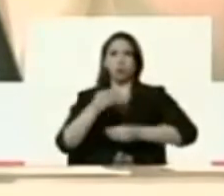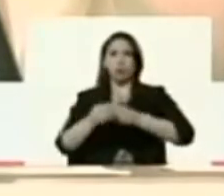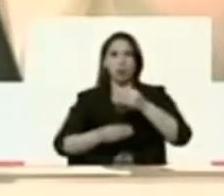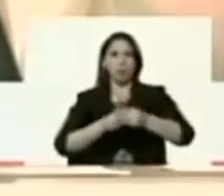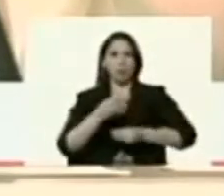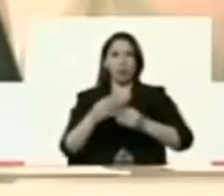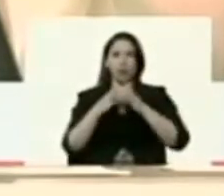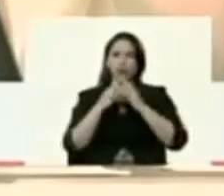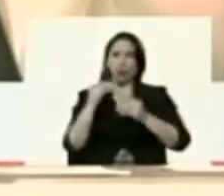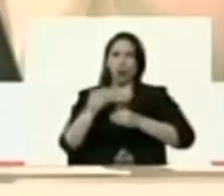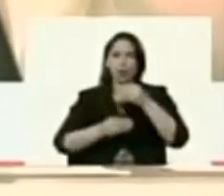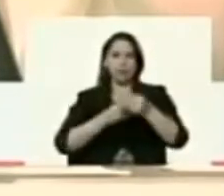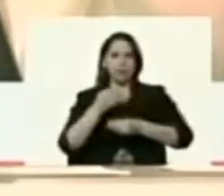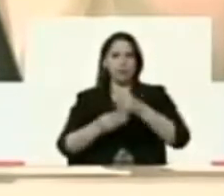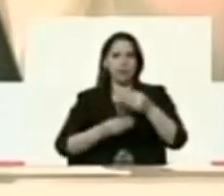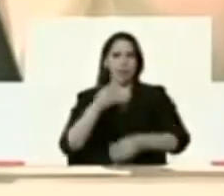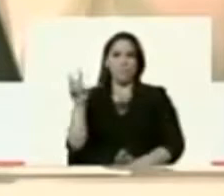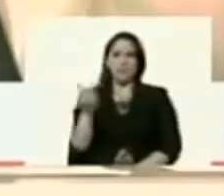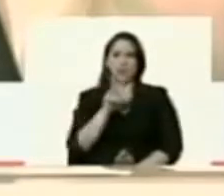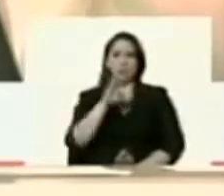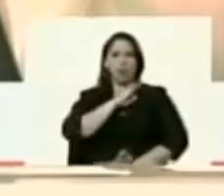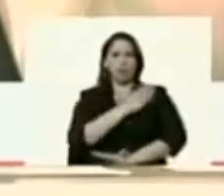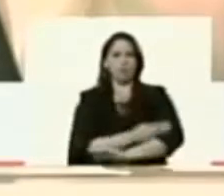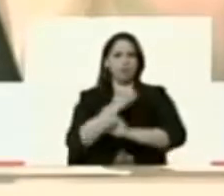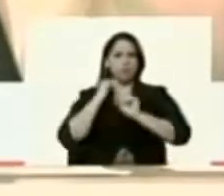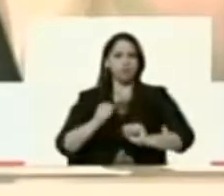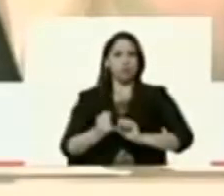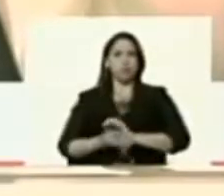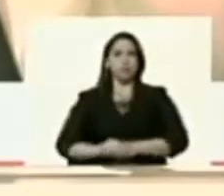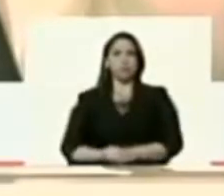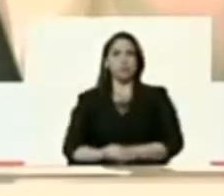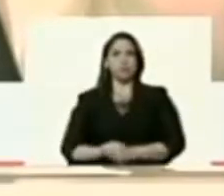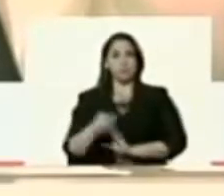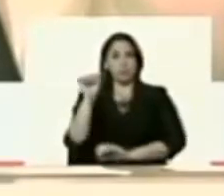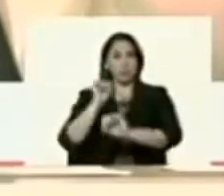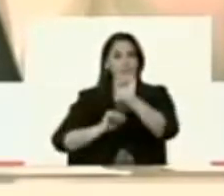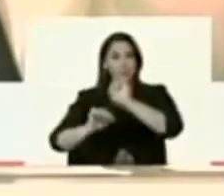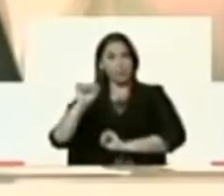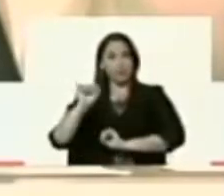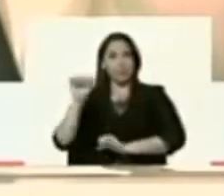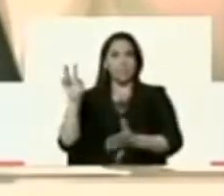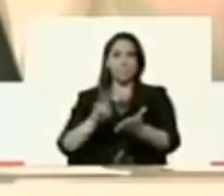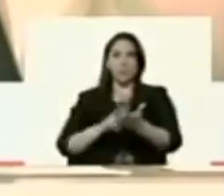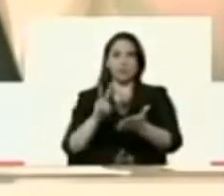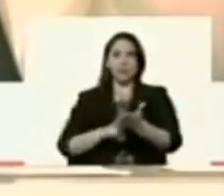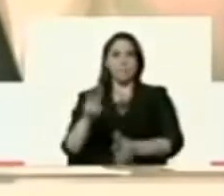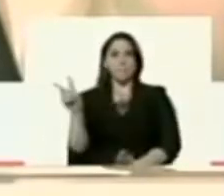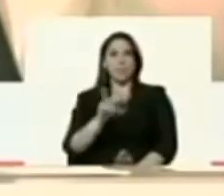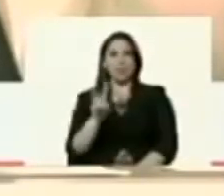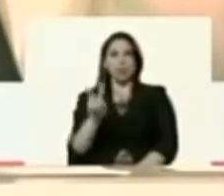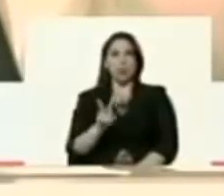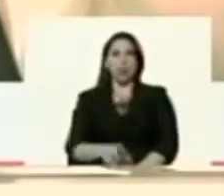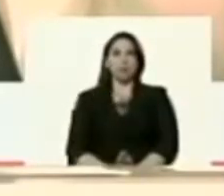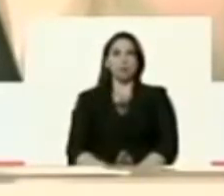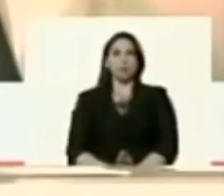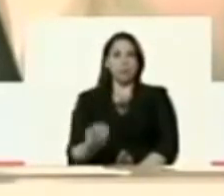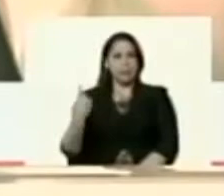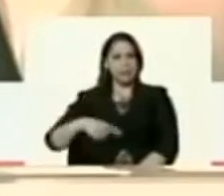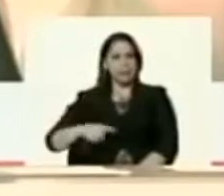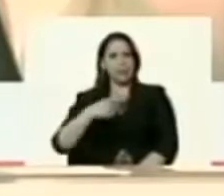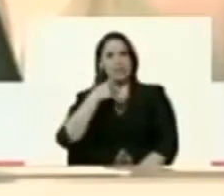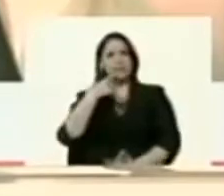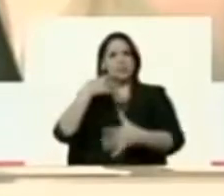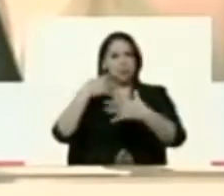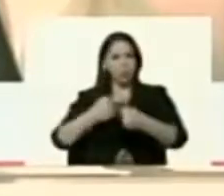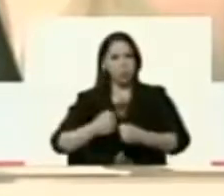Todo lo que hacemos lo hacemos por la Venezuela potencia, en defensa de la verdad de Venezuela. Y tengan la seguridad